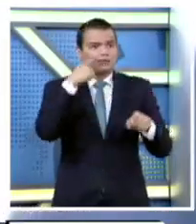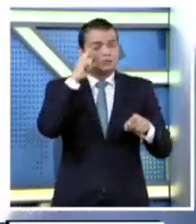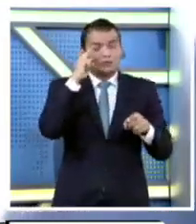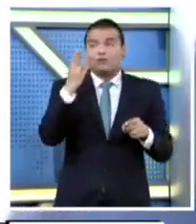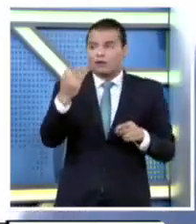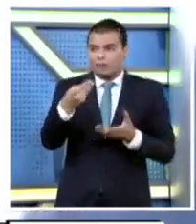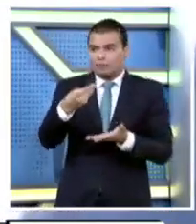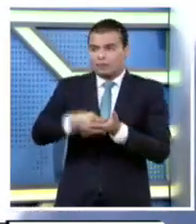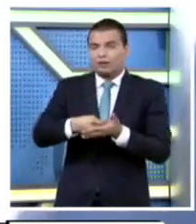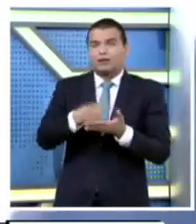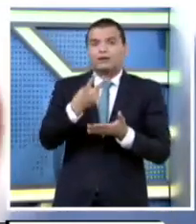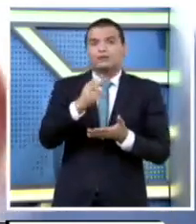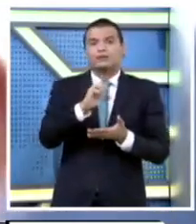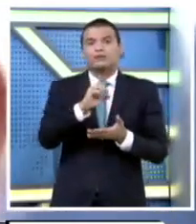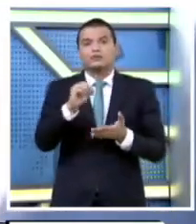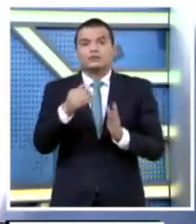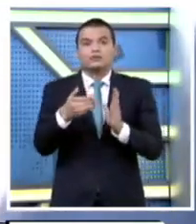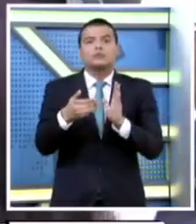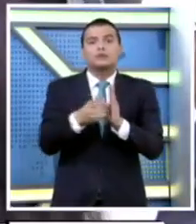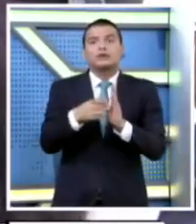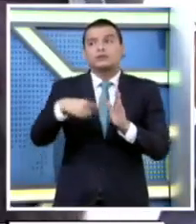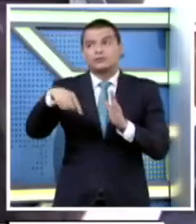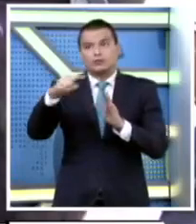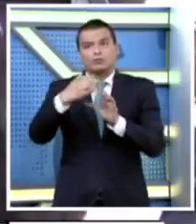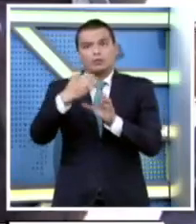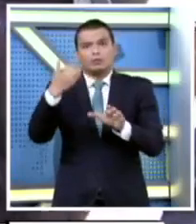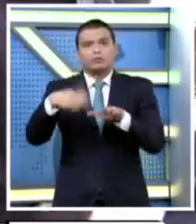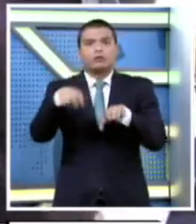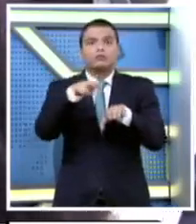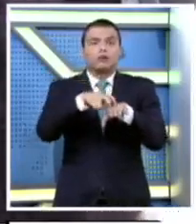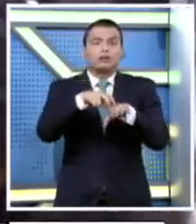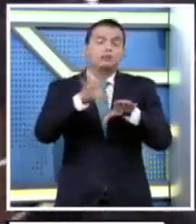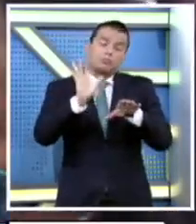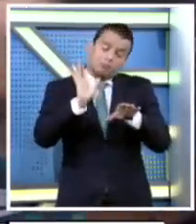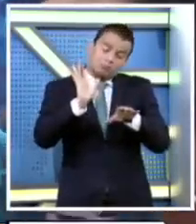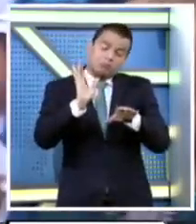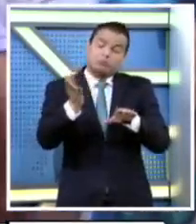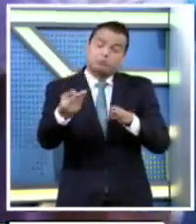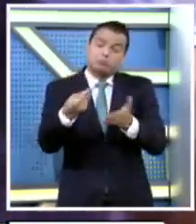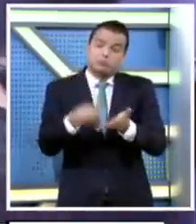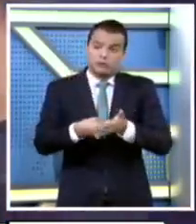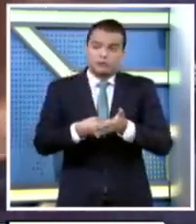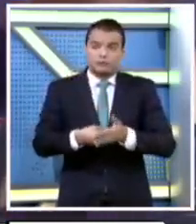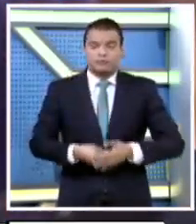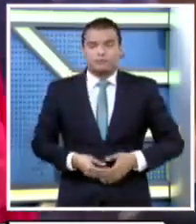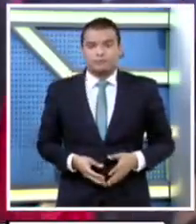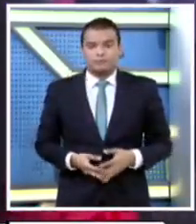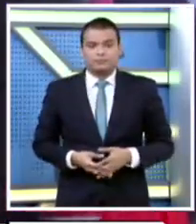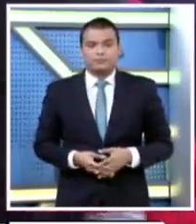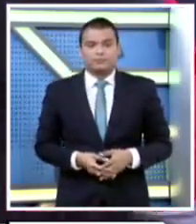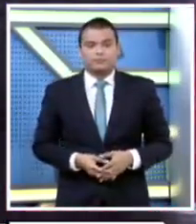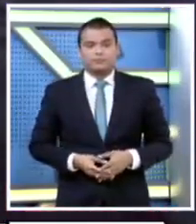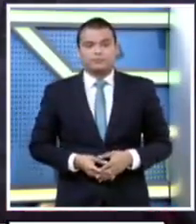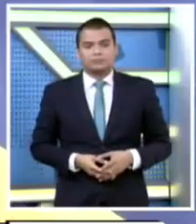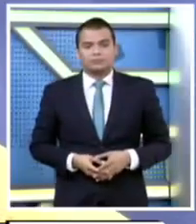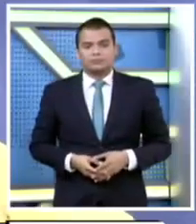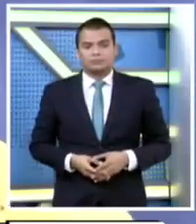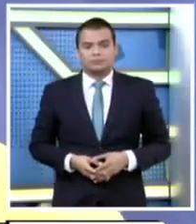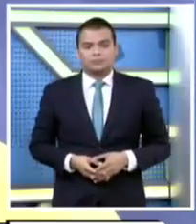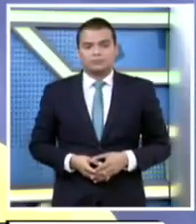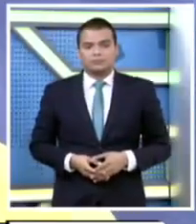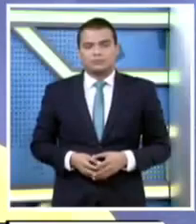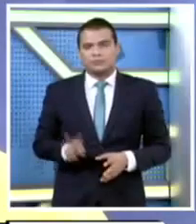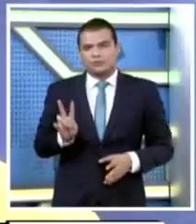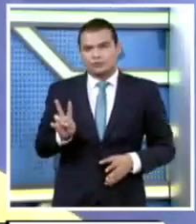les cobran hasta $230,000 para poder conseguir un cupo en uno de los buses que han sido despachados. Hay dos personas